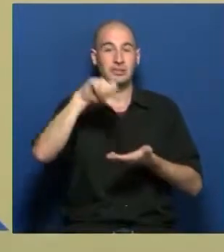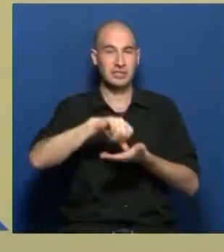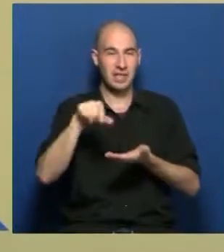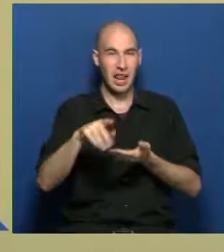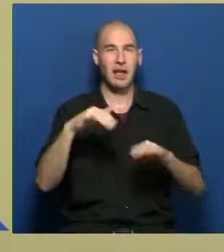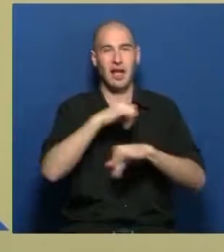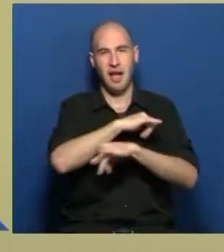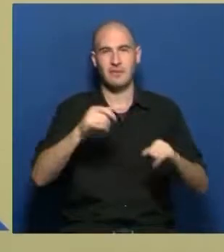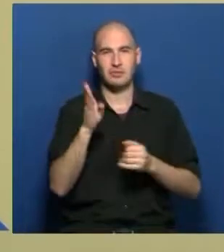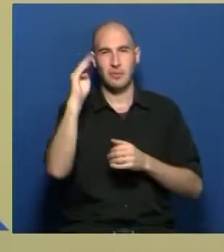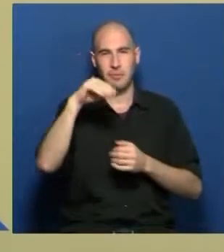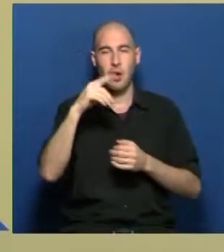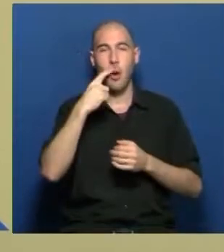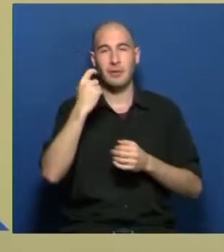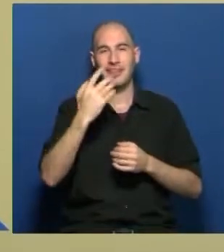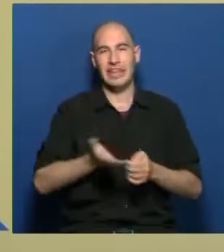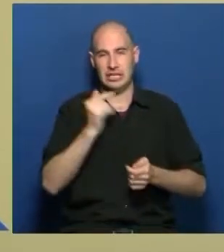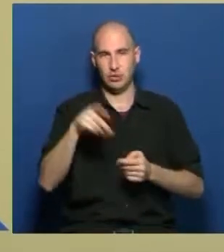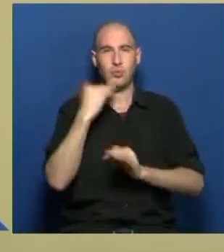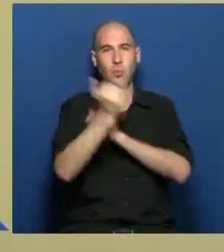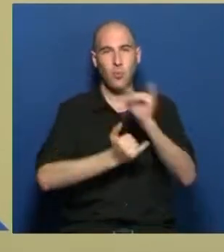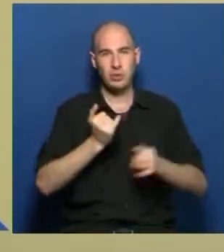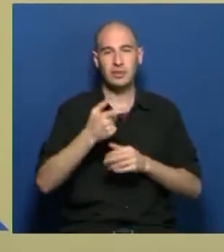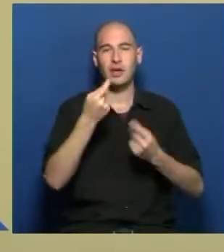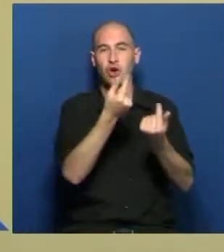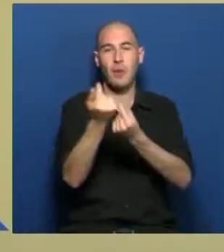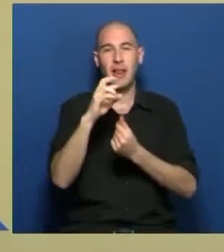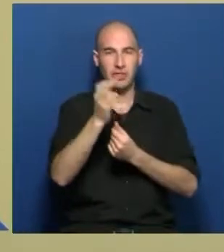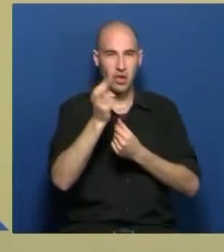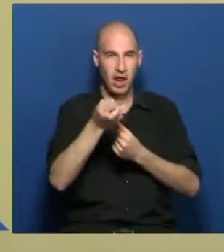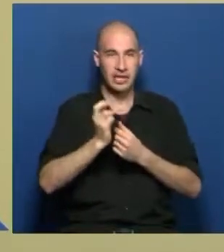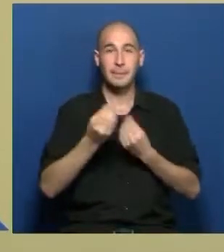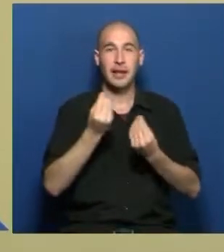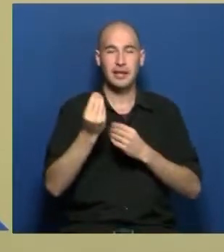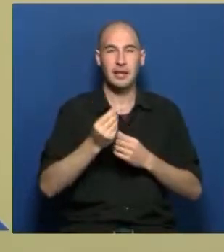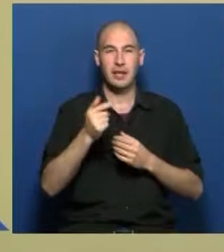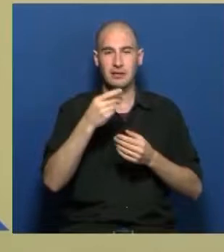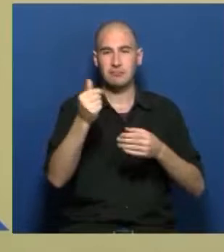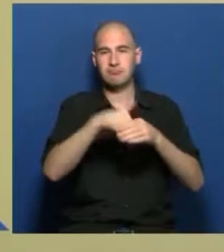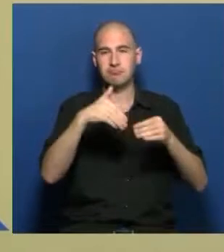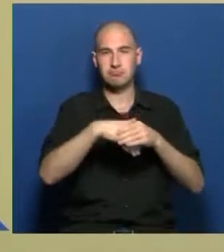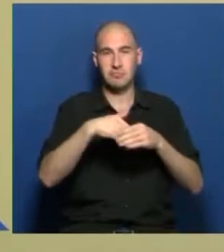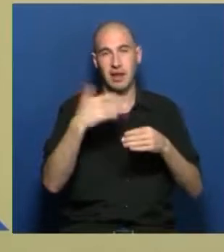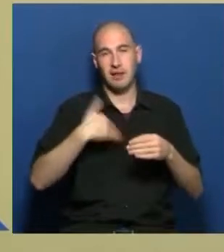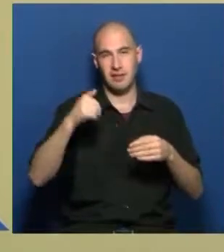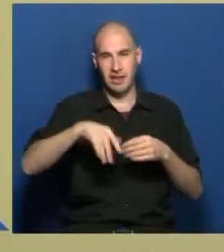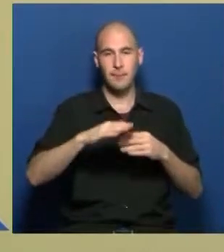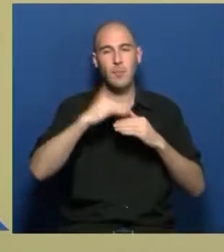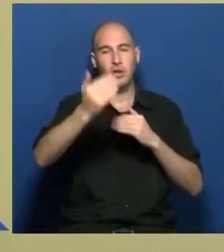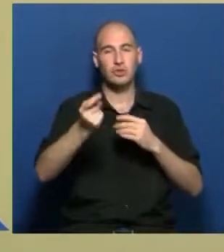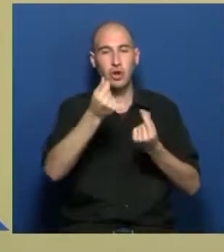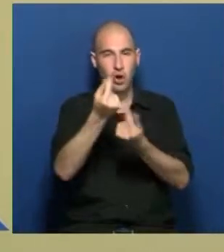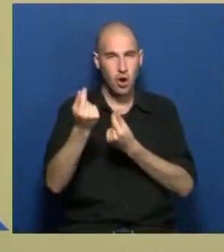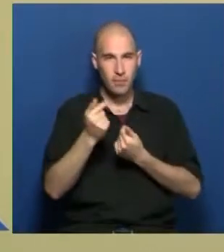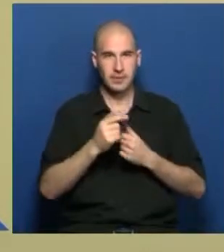Central o el anuncio por parte de Federico Sturzenegger de salir a comprar dólares para acumular reservas en la Argentina, una proyección de